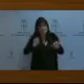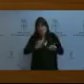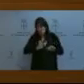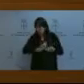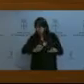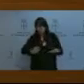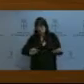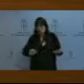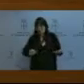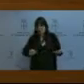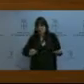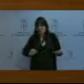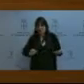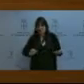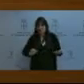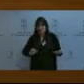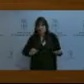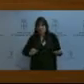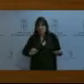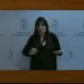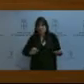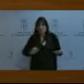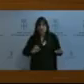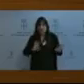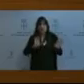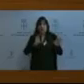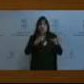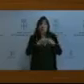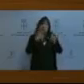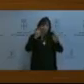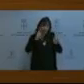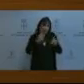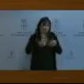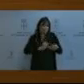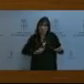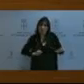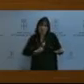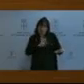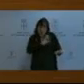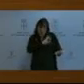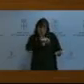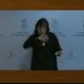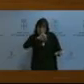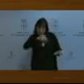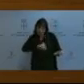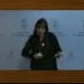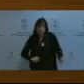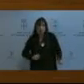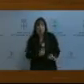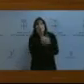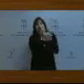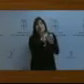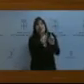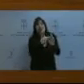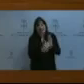la mayor parte de la comunidad educativa, señor Medina, está en contra. ¿Y qué pasa? Que viene usted hoy otra vez aquí con